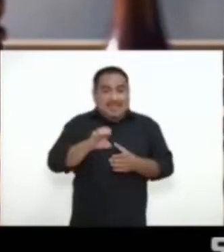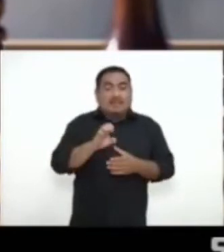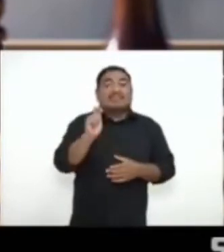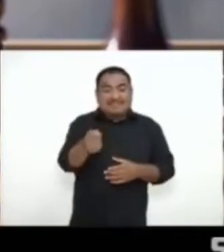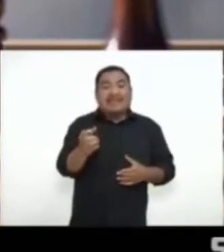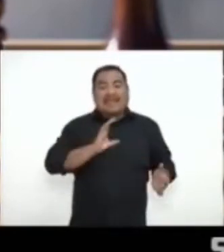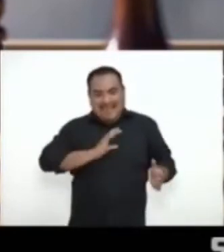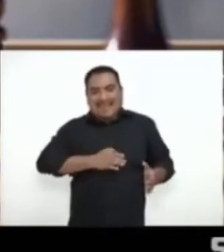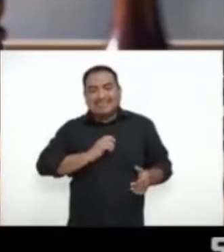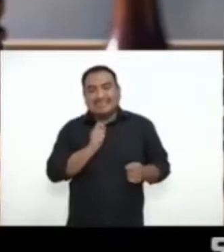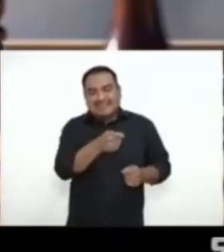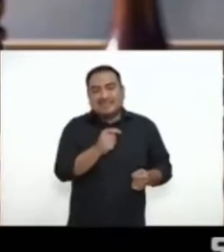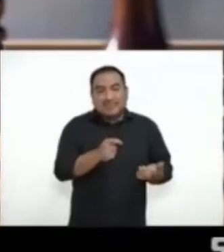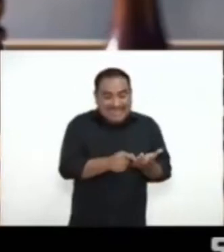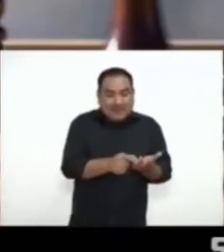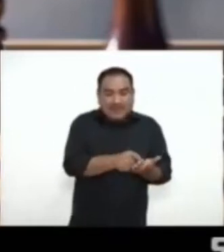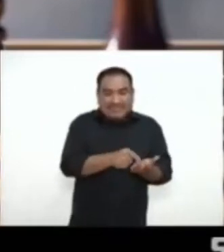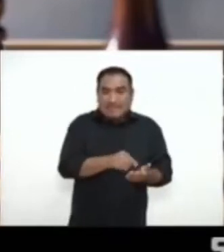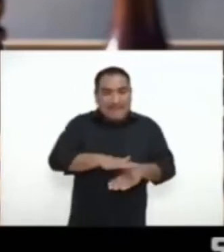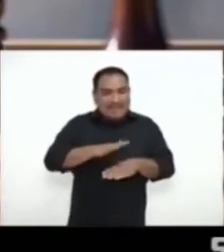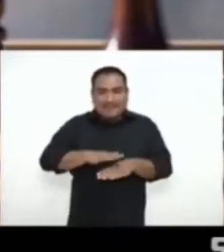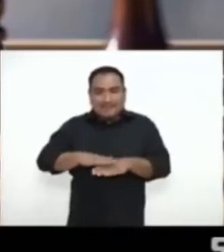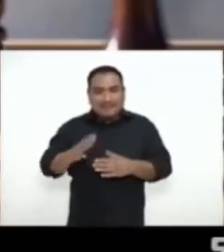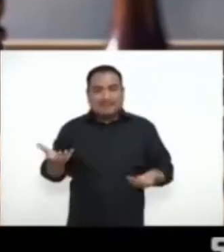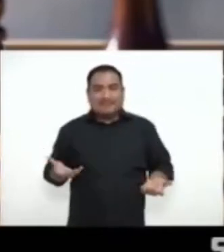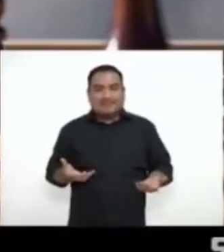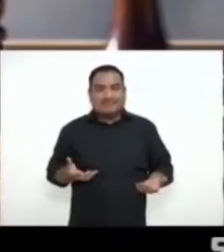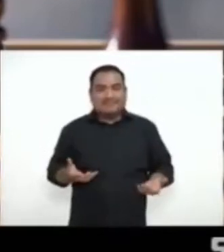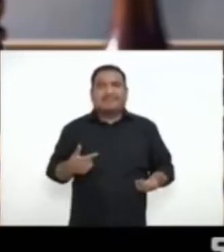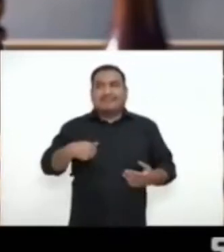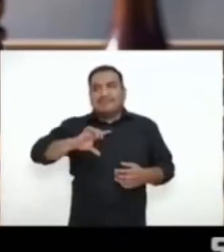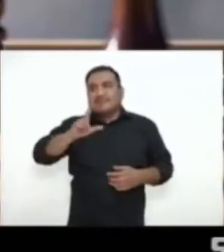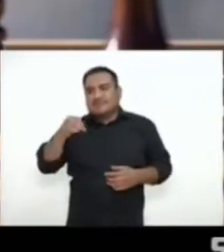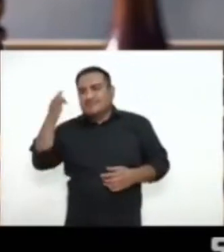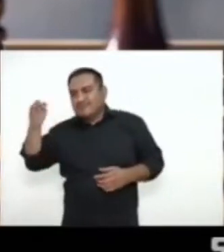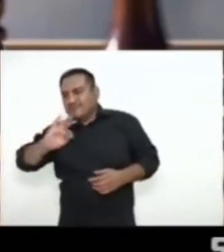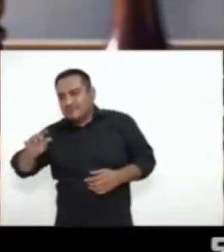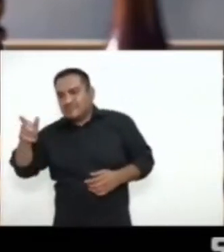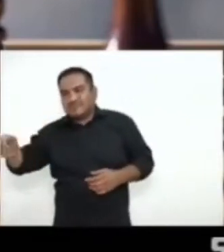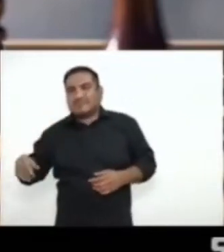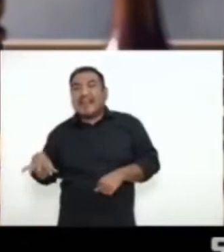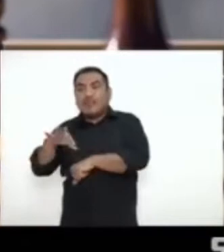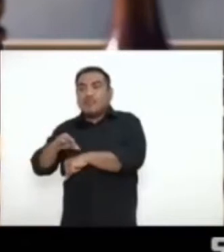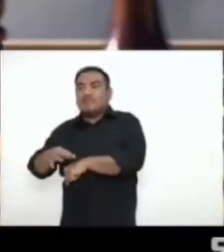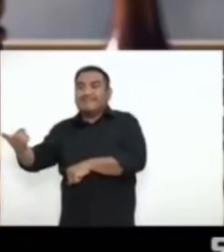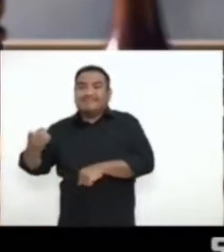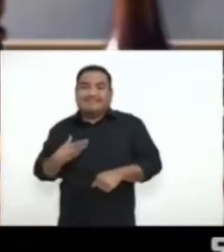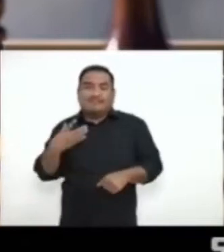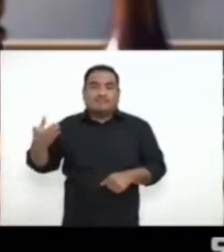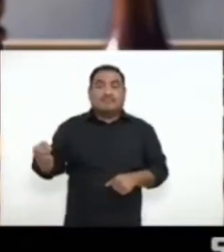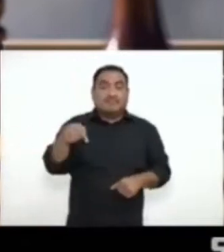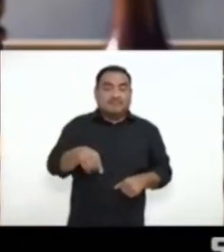células. Y entonces decimos, me acaban de diagnosticar un